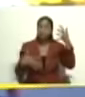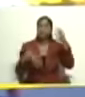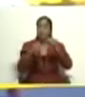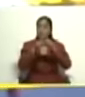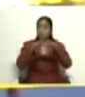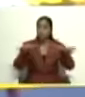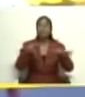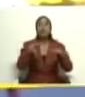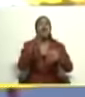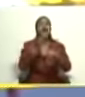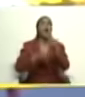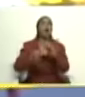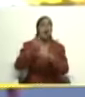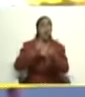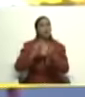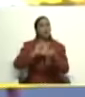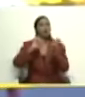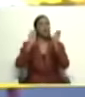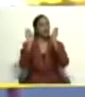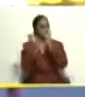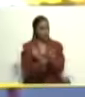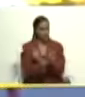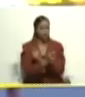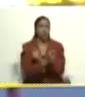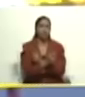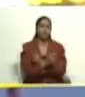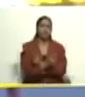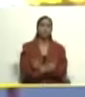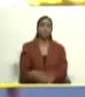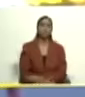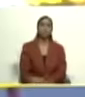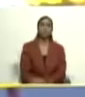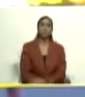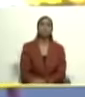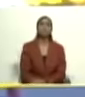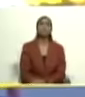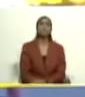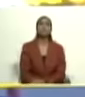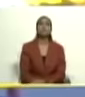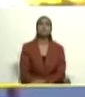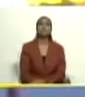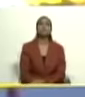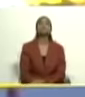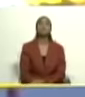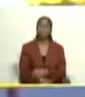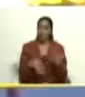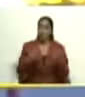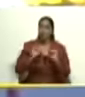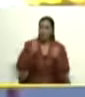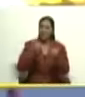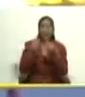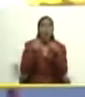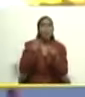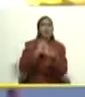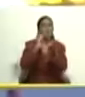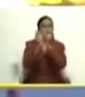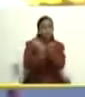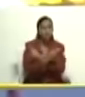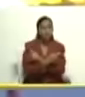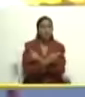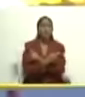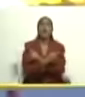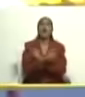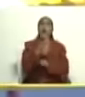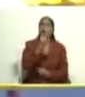ende la transformación de estas materias primas. Hemos podido también iniciar lo que es el proceso de transformación, en el caso del aluminio, a cilindros